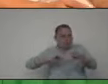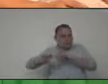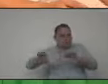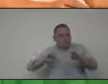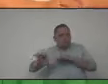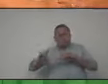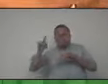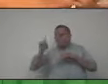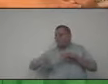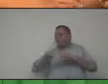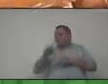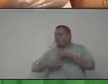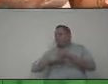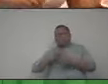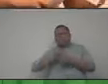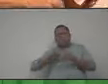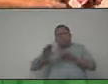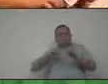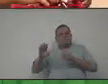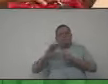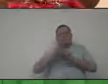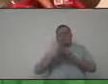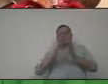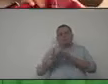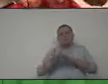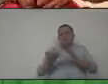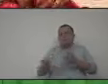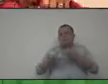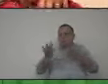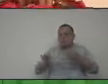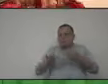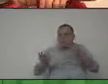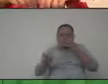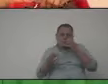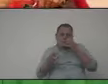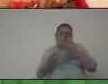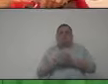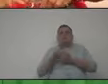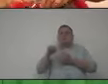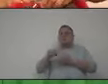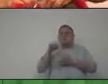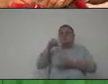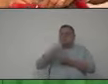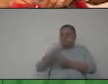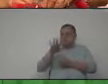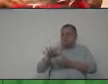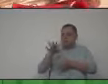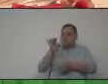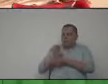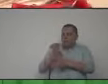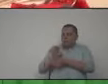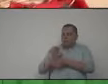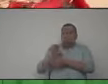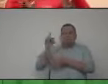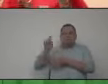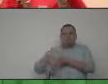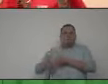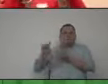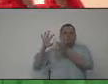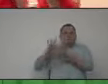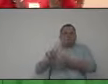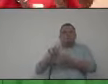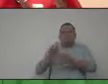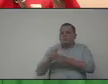vamos a sacar este año. La vamos a sacar, esperamos, ya la superintendencia también nos dio un tiempo